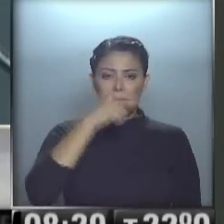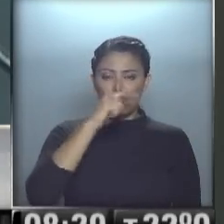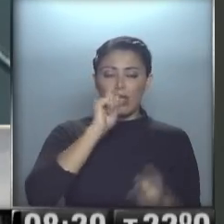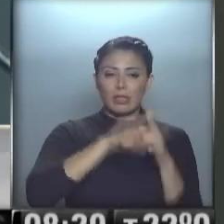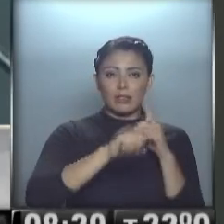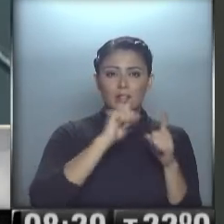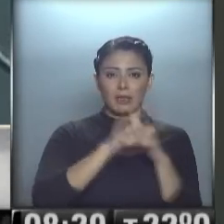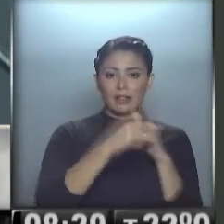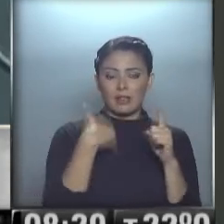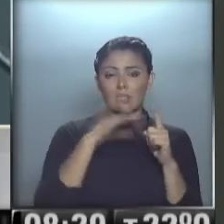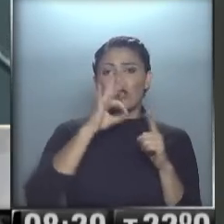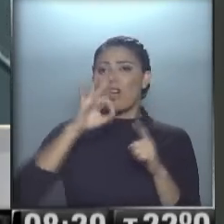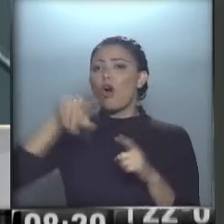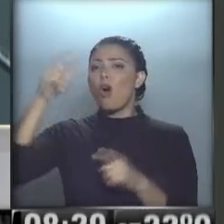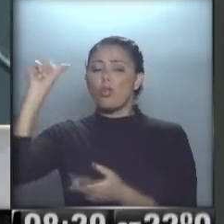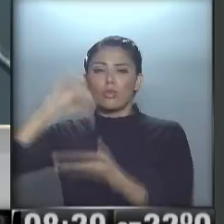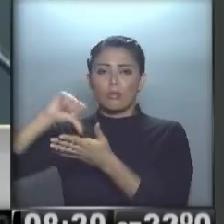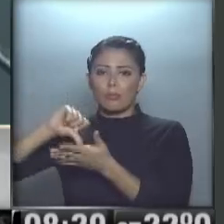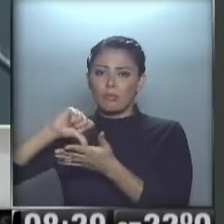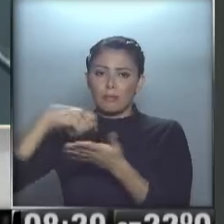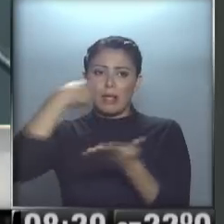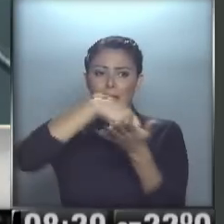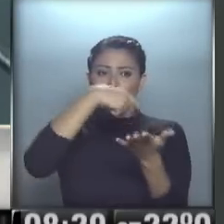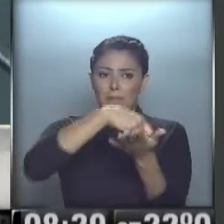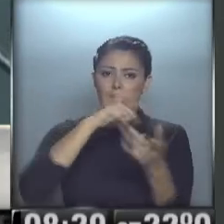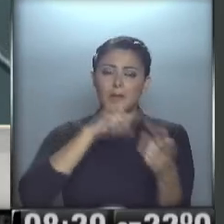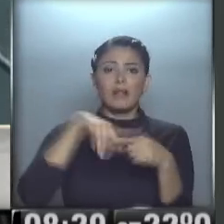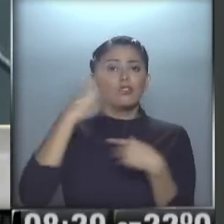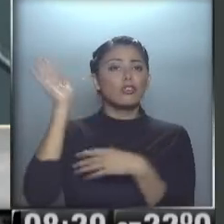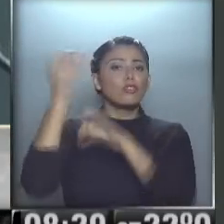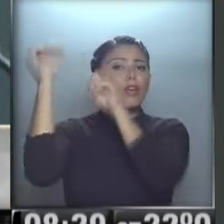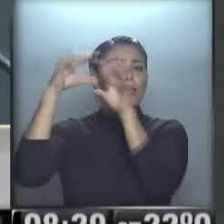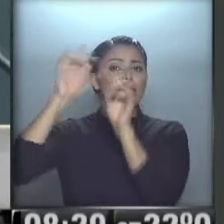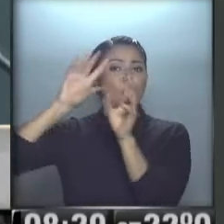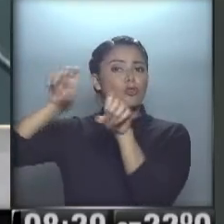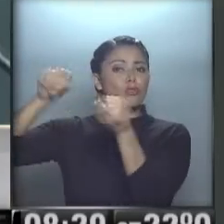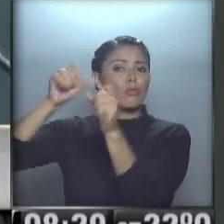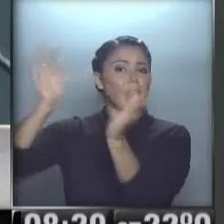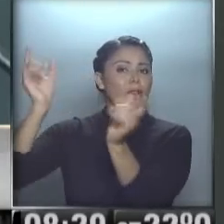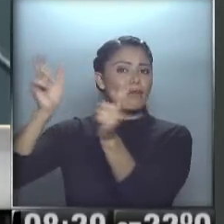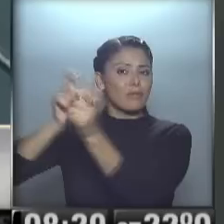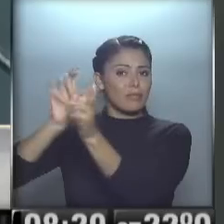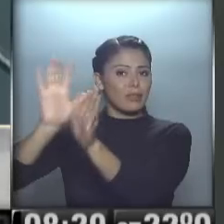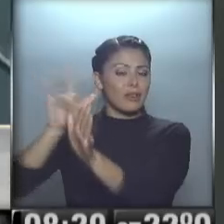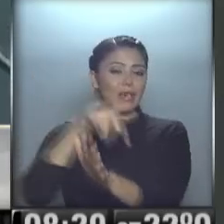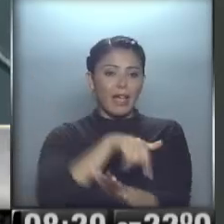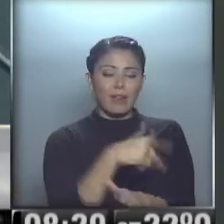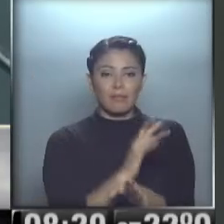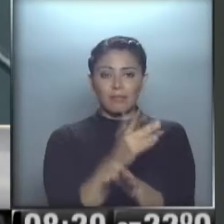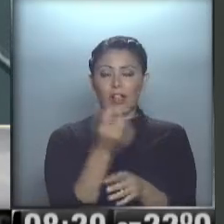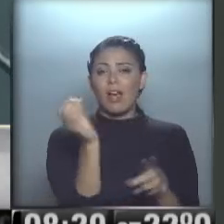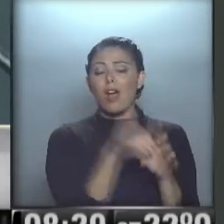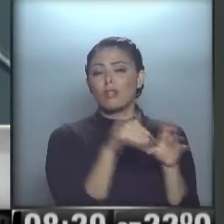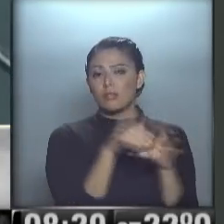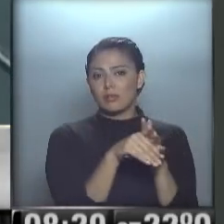asociada o con financiamiento de cualquier naturaleza vamos a sustituir importación de energía y a partir de ahí este estamos ahorrando por lo